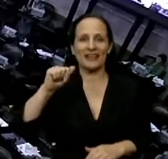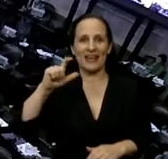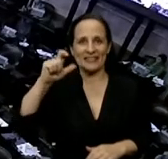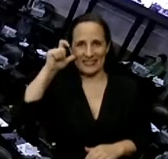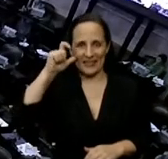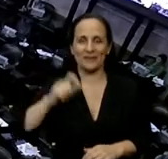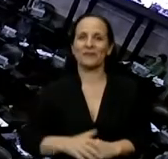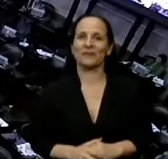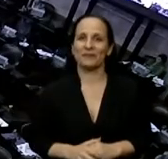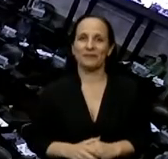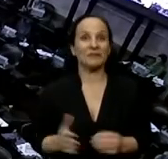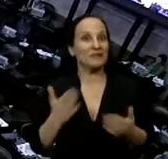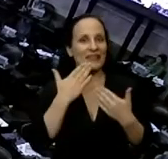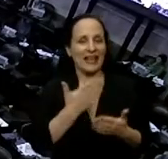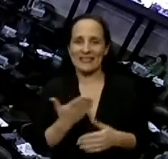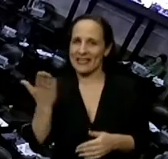Gracias, presidente.